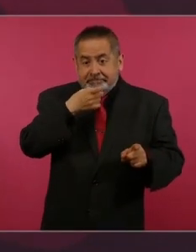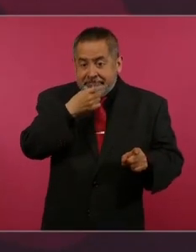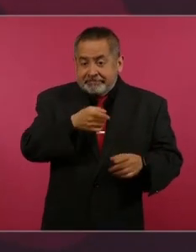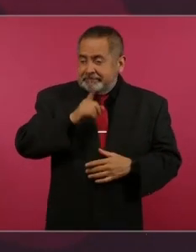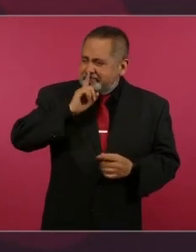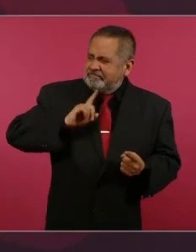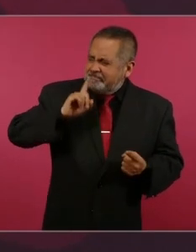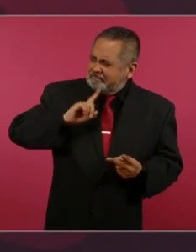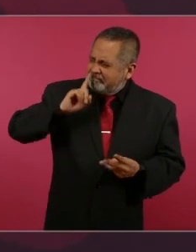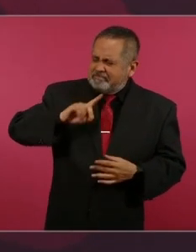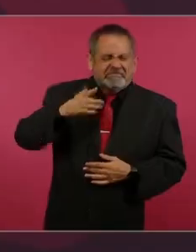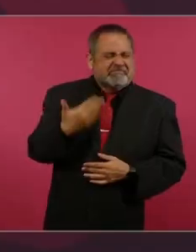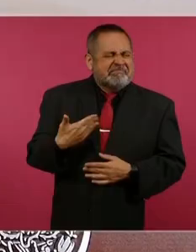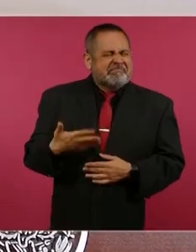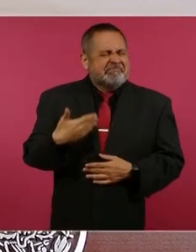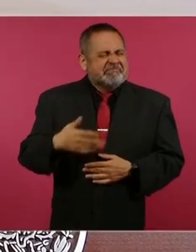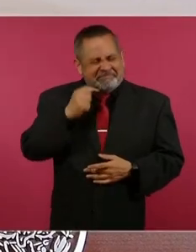mentir.